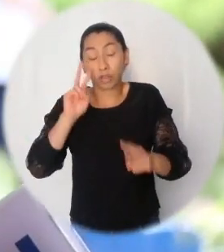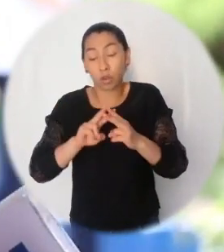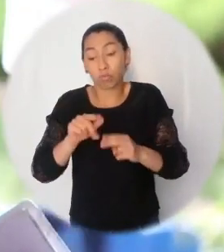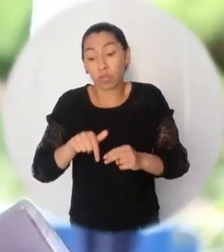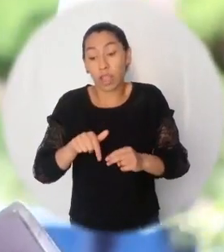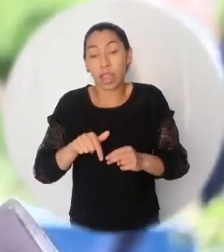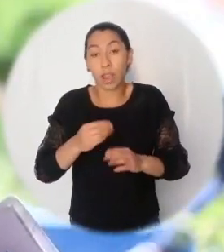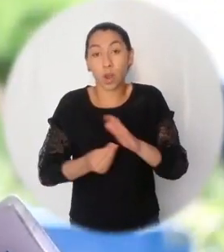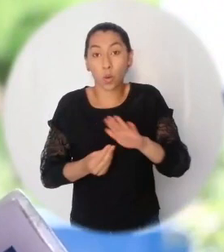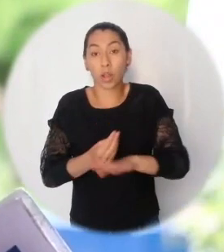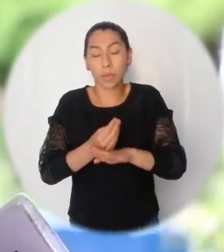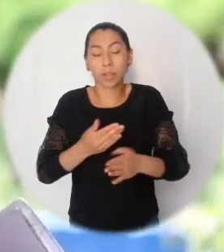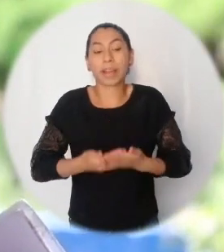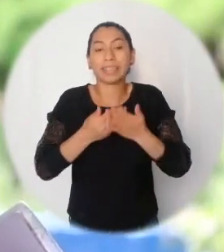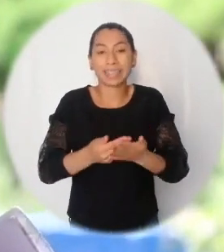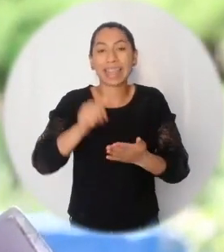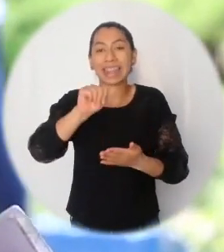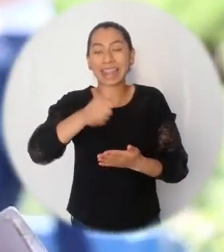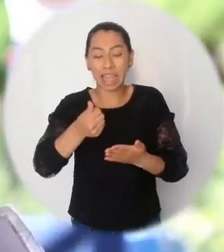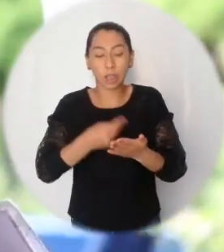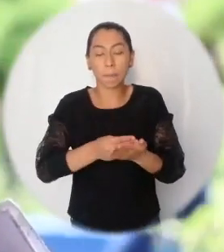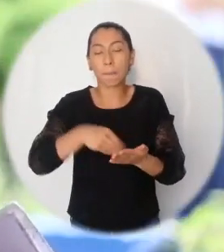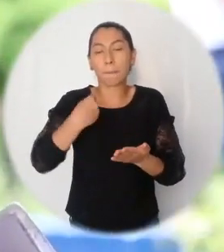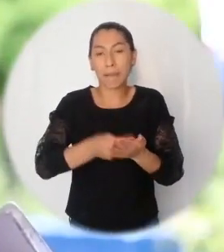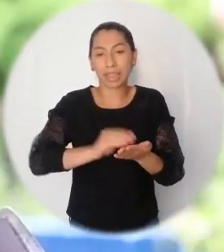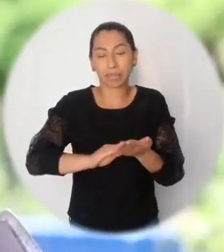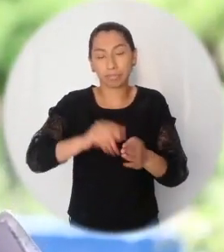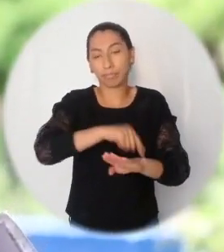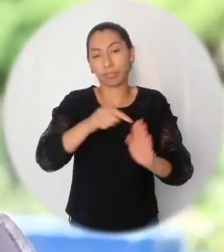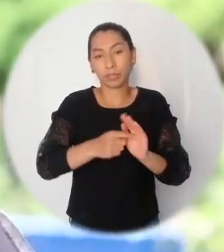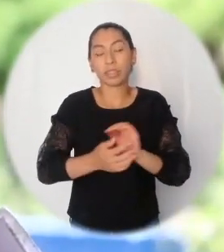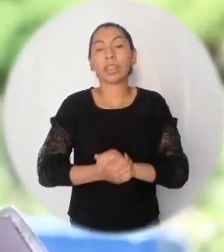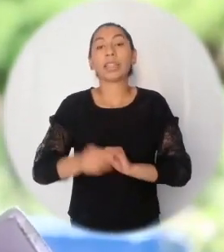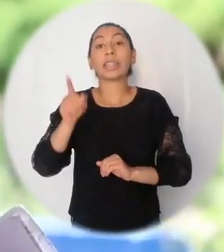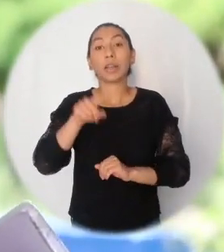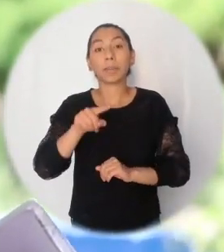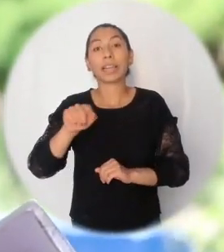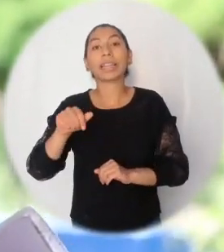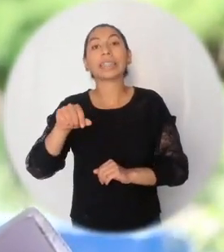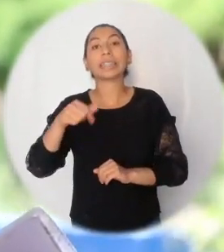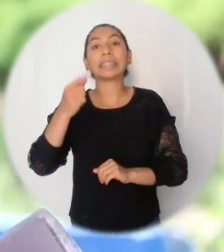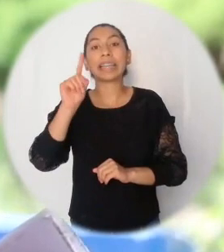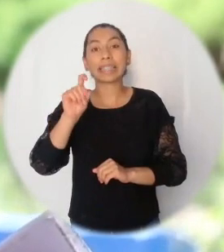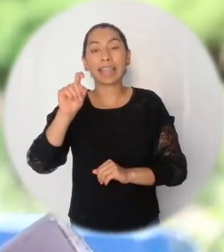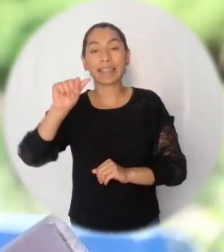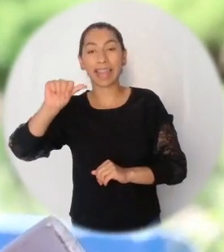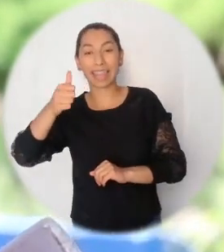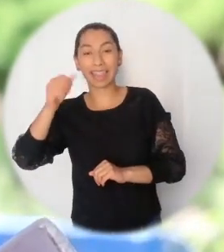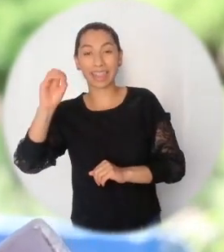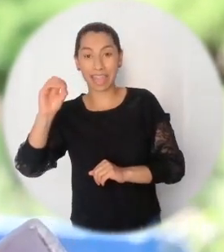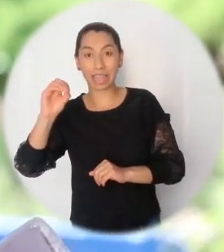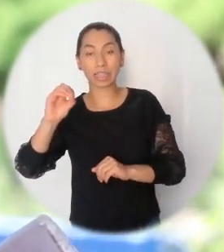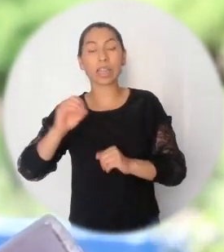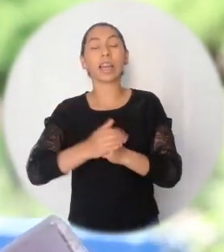entregando simbólicamente 10 indemnizaciones de un trabajo que se ha venido adelantando durante toda la Semana de la Inclusión, 610 indemnizaciones con